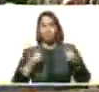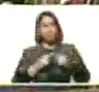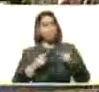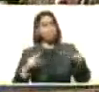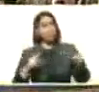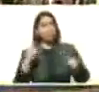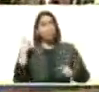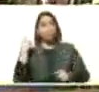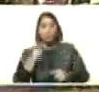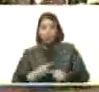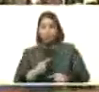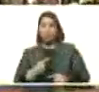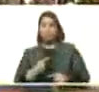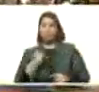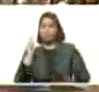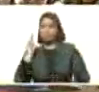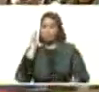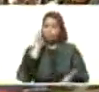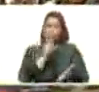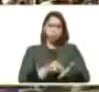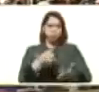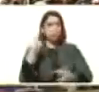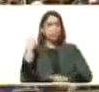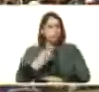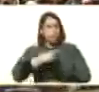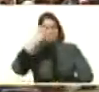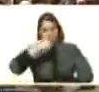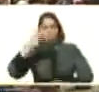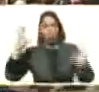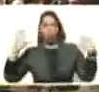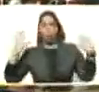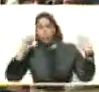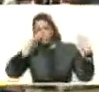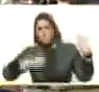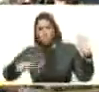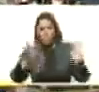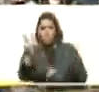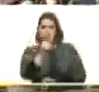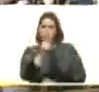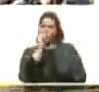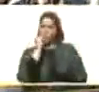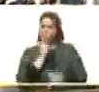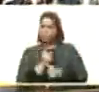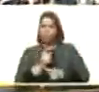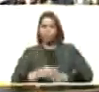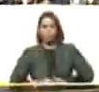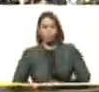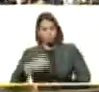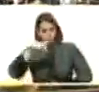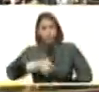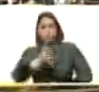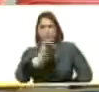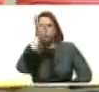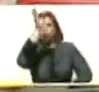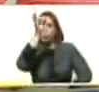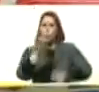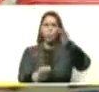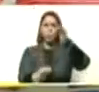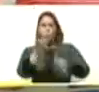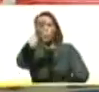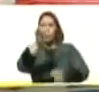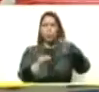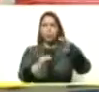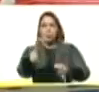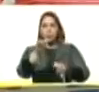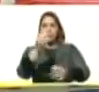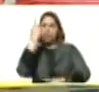va a llegar, llegará, tengan la seguridad, el pueblo de Venezuela, de que aquí va a haber justicia, que ha